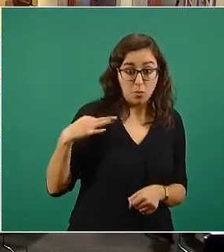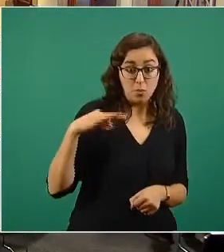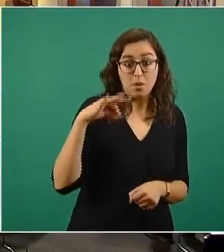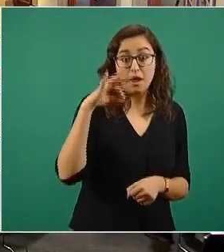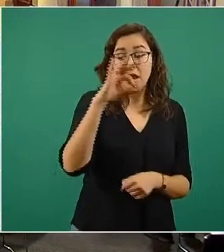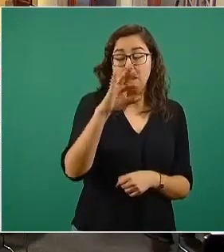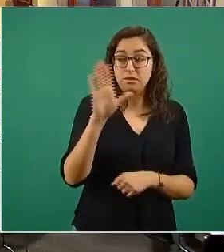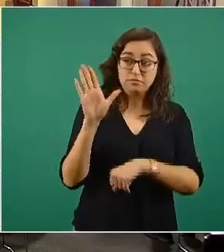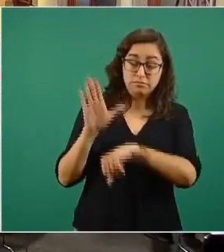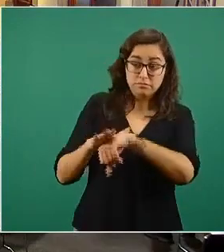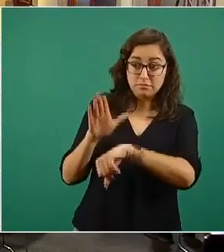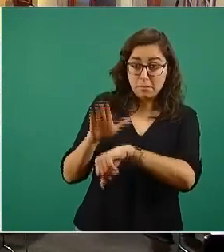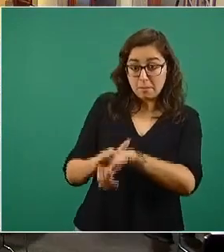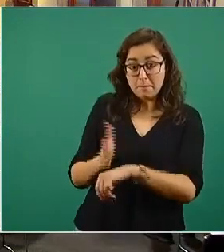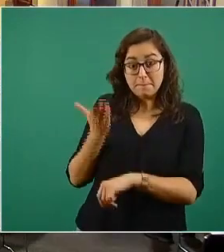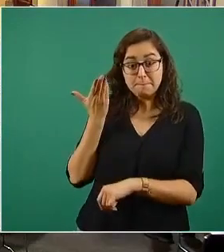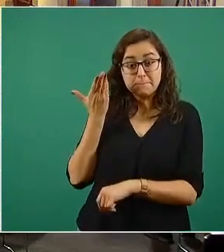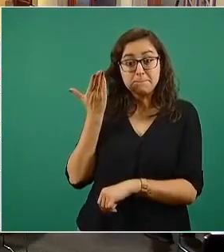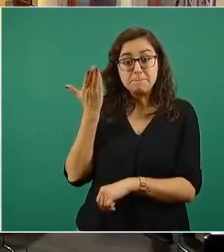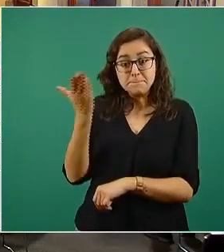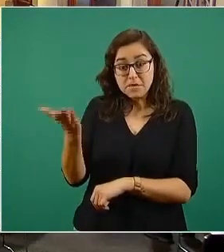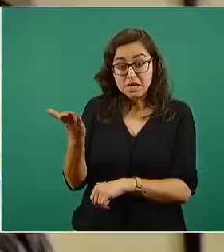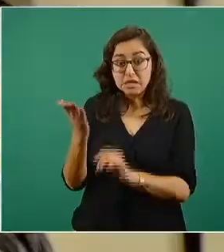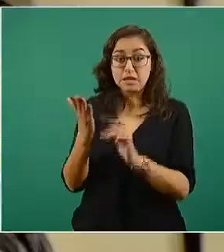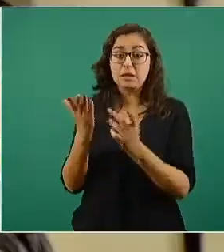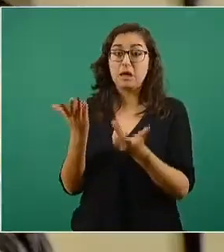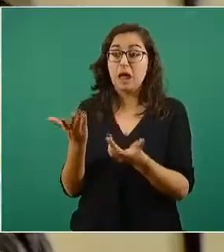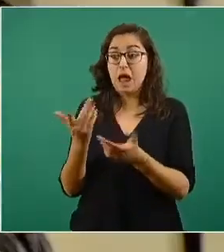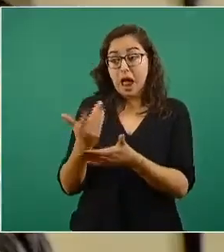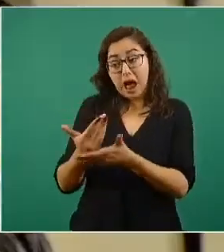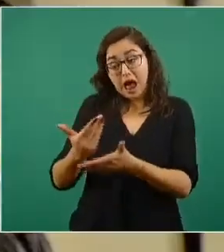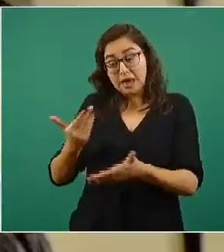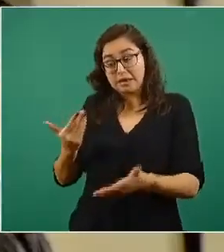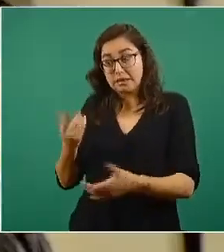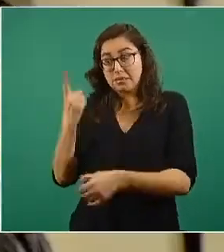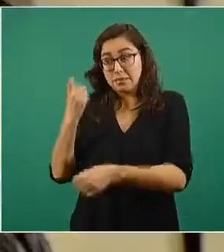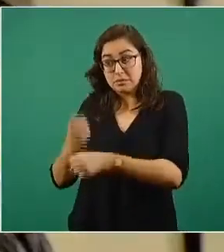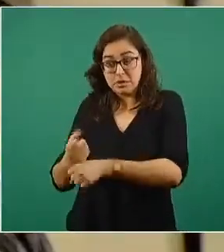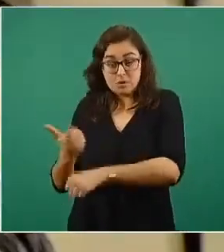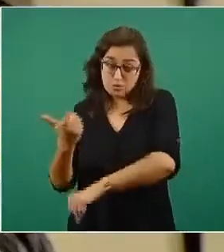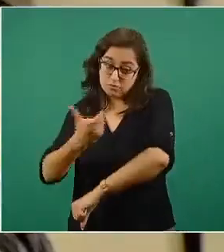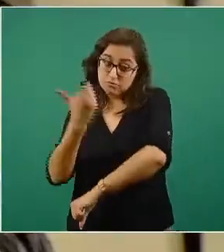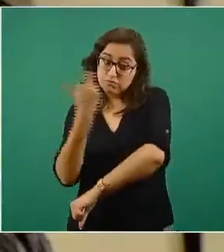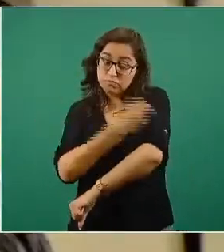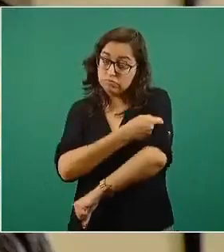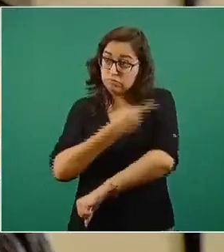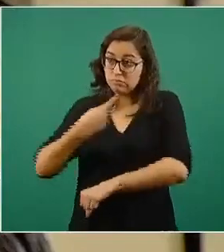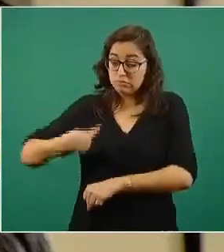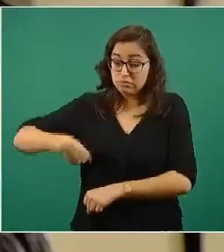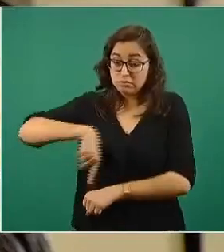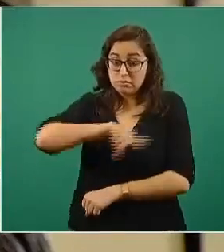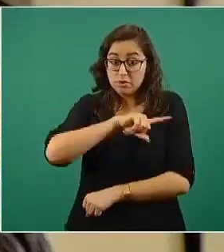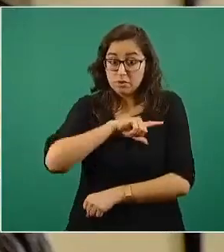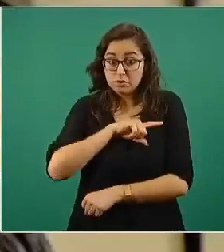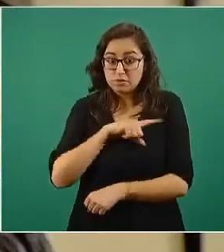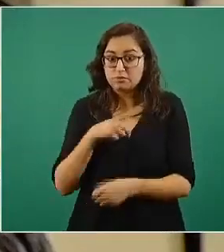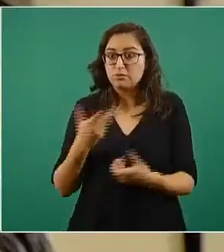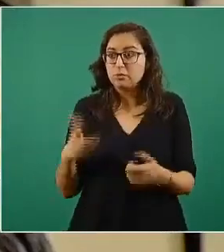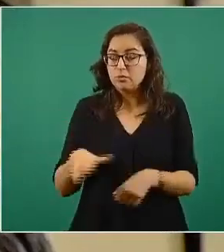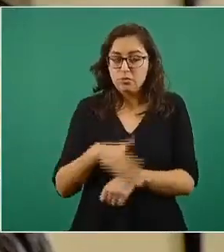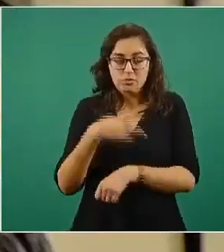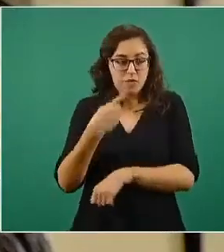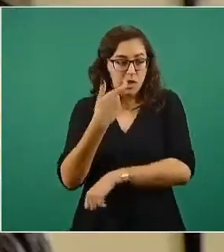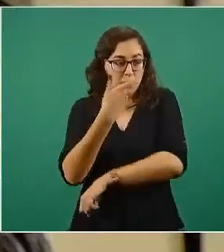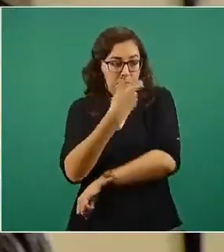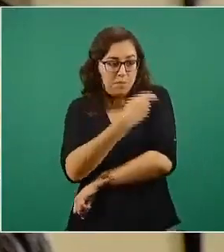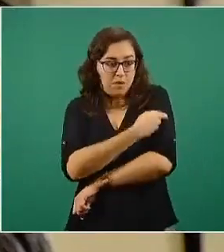Facultad de Medicina, la UNAM, que sean vacunados previo a que inicien estas brigadas de vacunación, ya que si no son